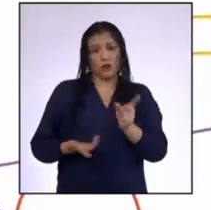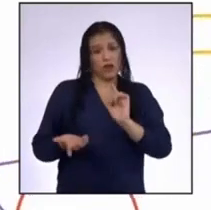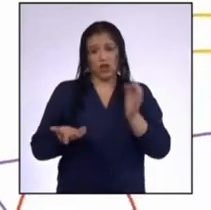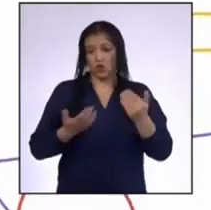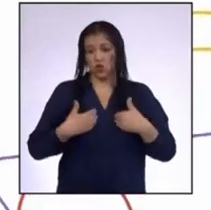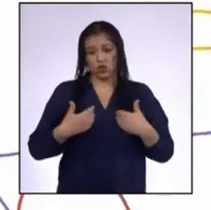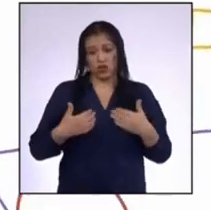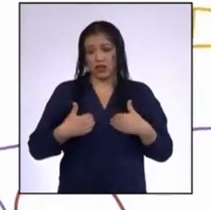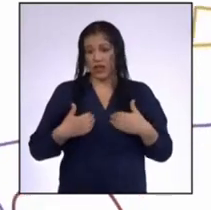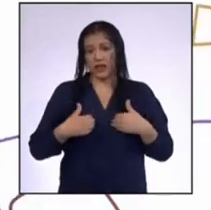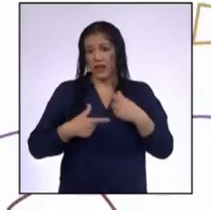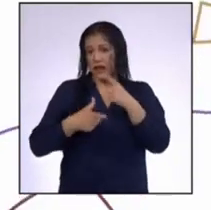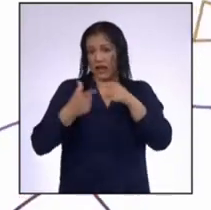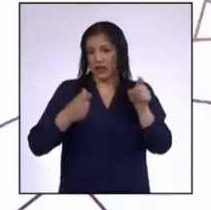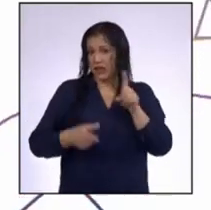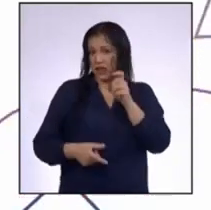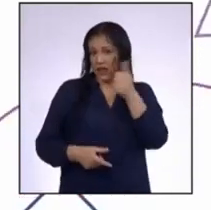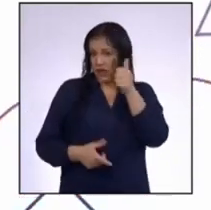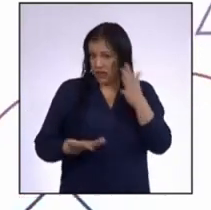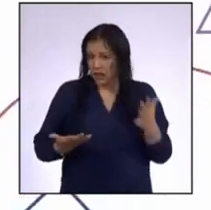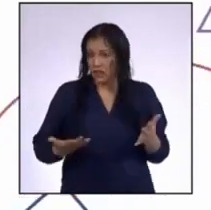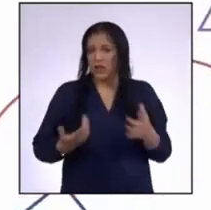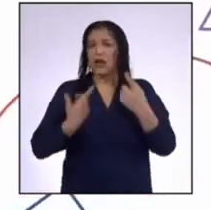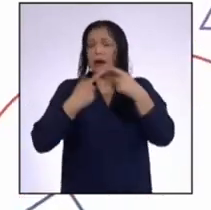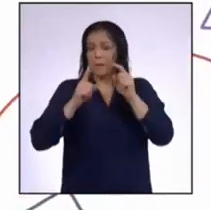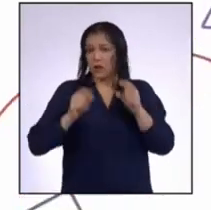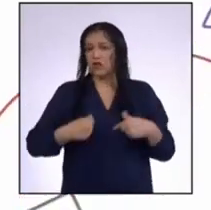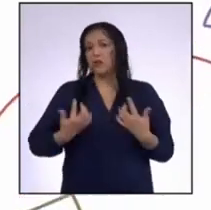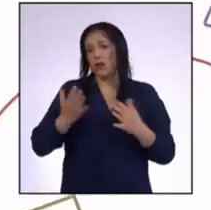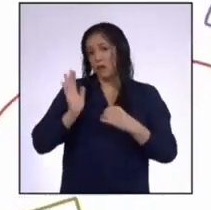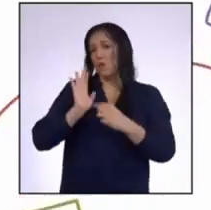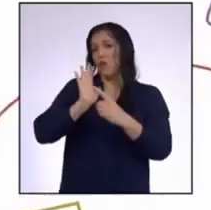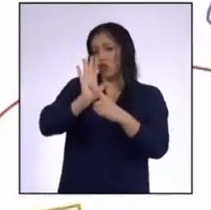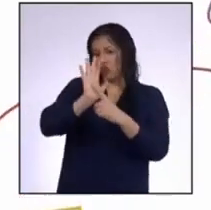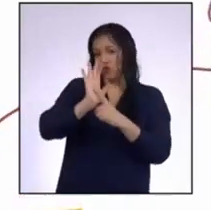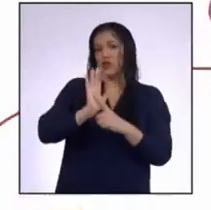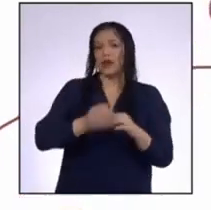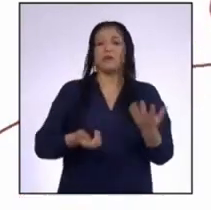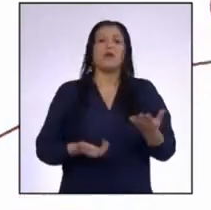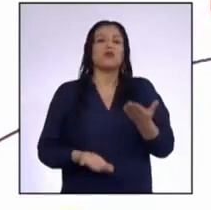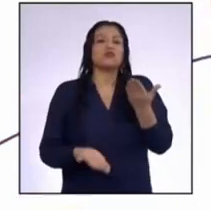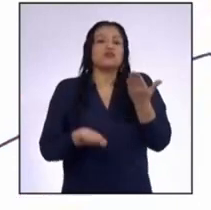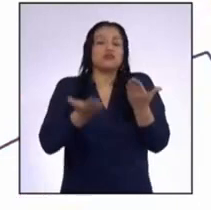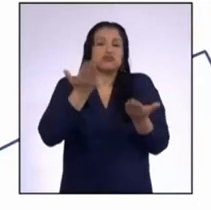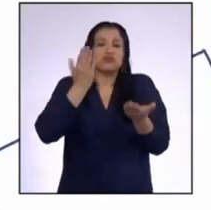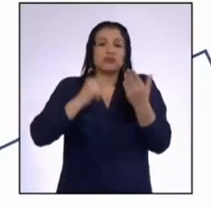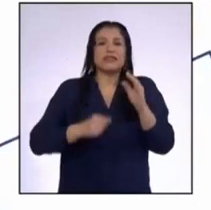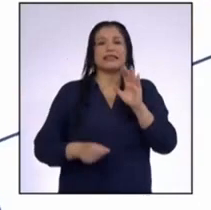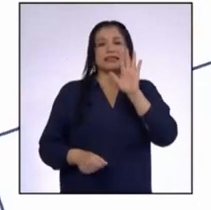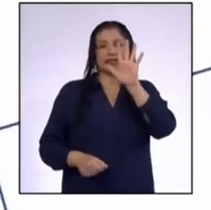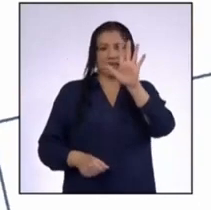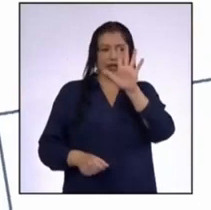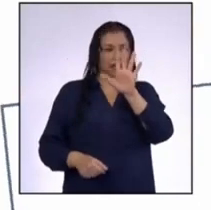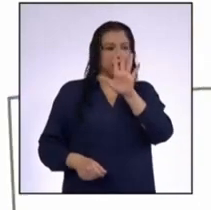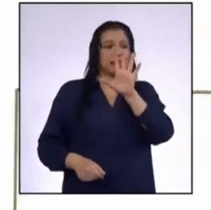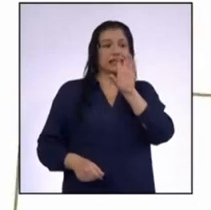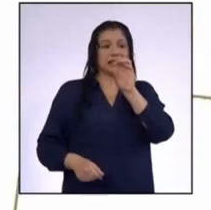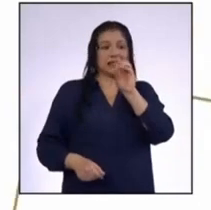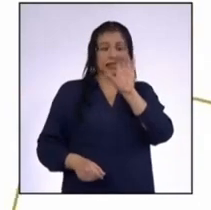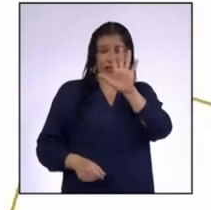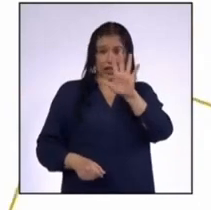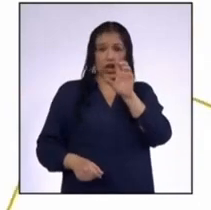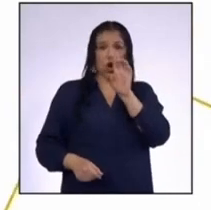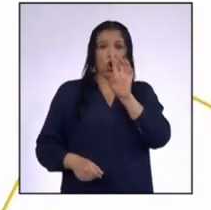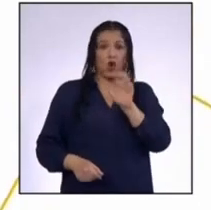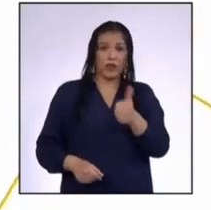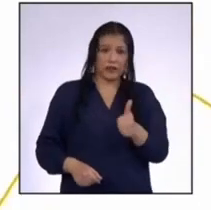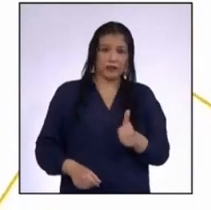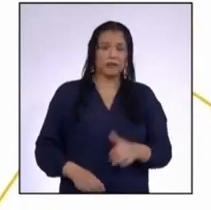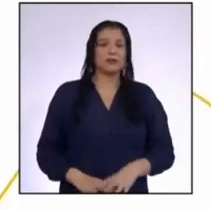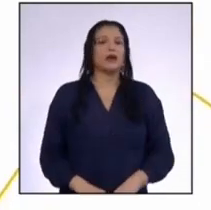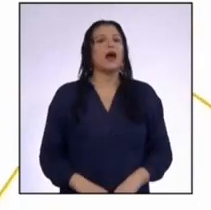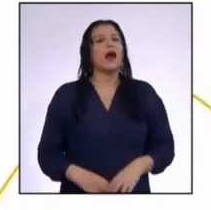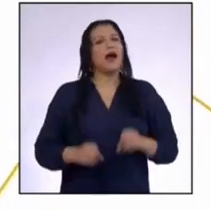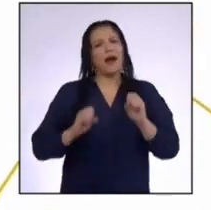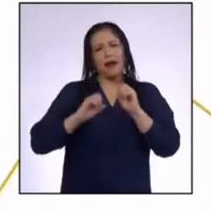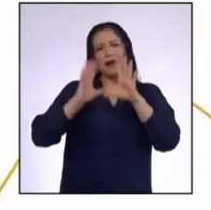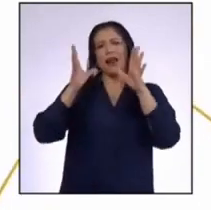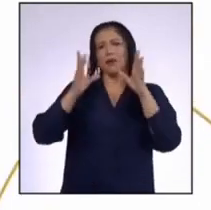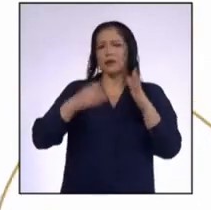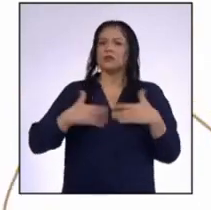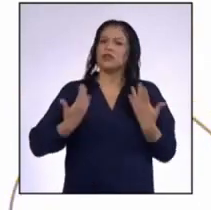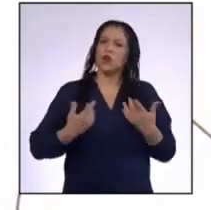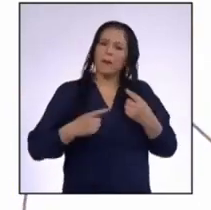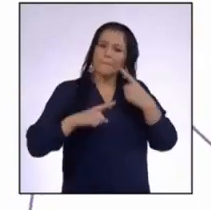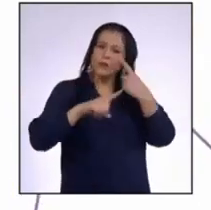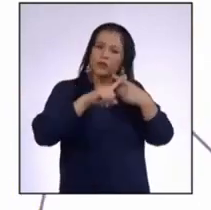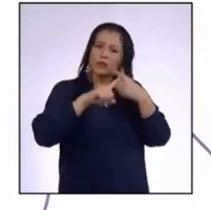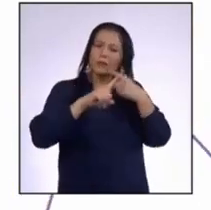una potencia de 10, pero se puede expresar mediante su fracción equivalente 5 décimos, por ejemplo. Claro, claro, porque si